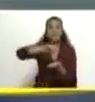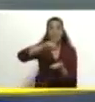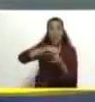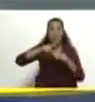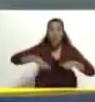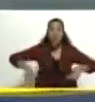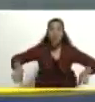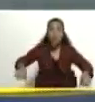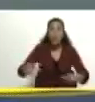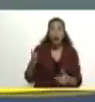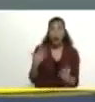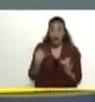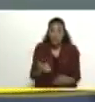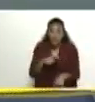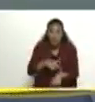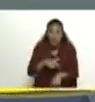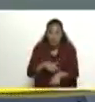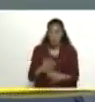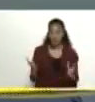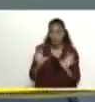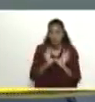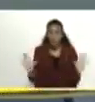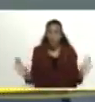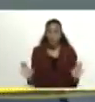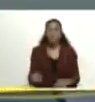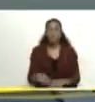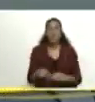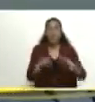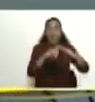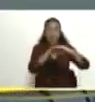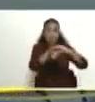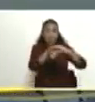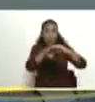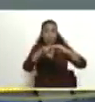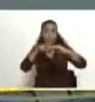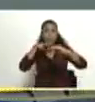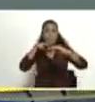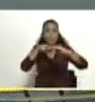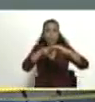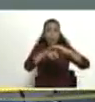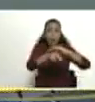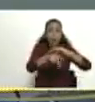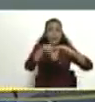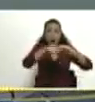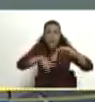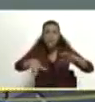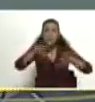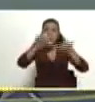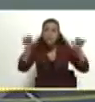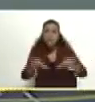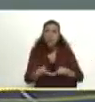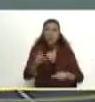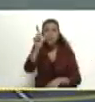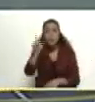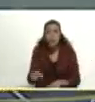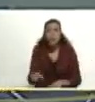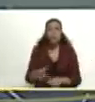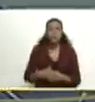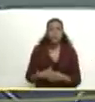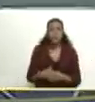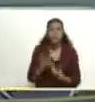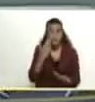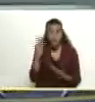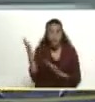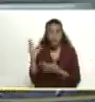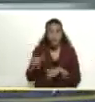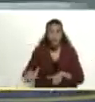en el espacio donde está el tomógrafo y dejo entonces en la palabra a este hermano en Chávez, a este hermano en Nicolás